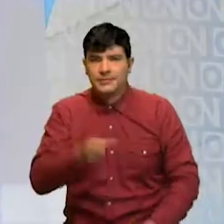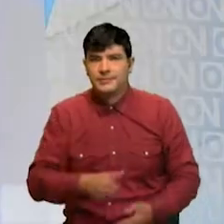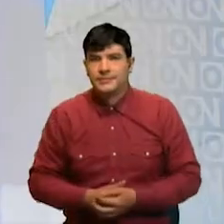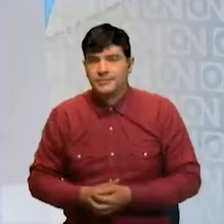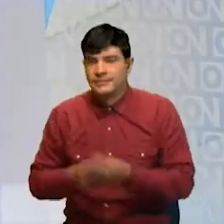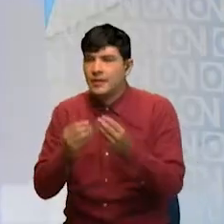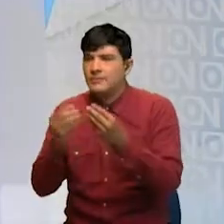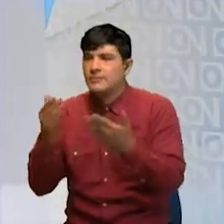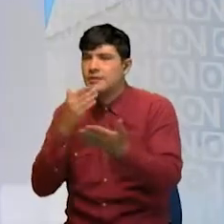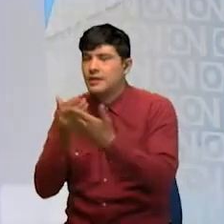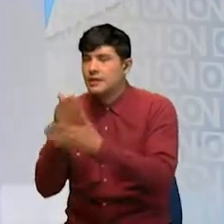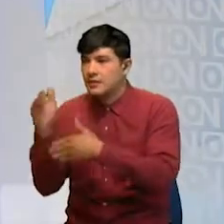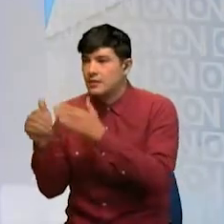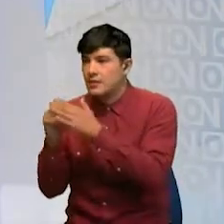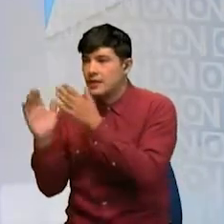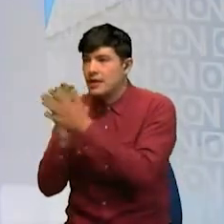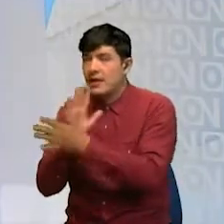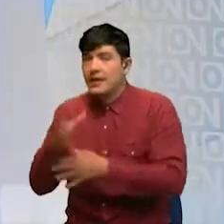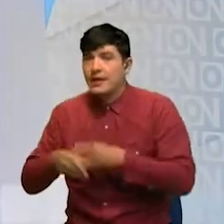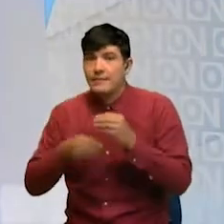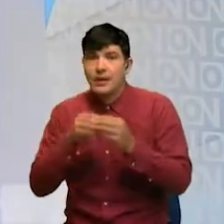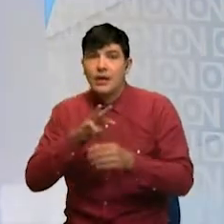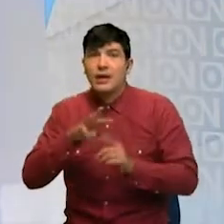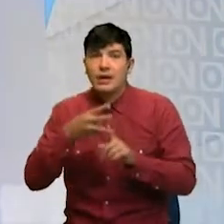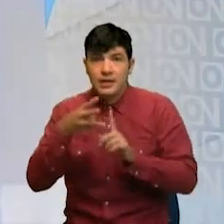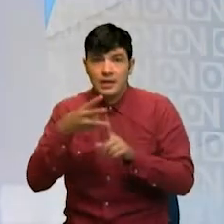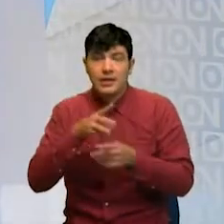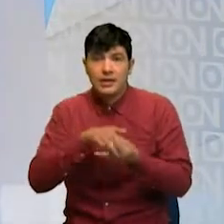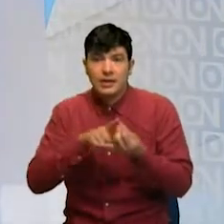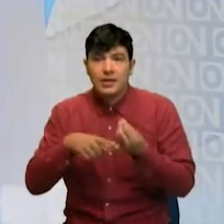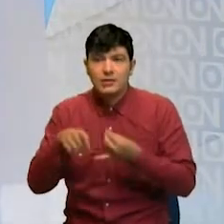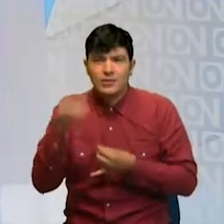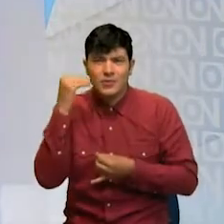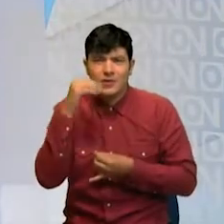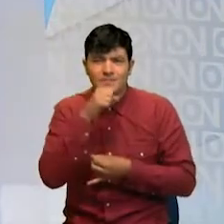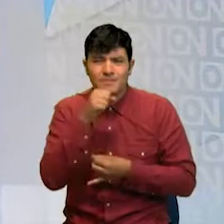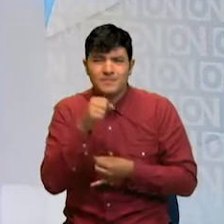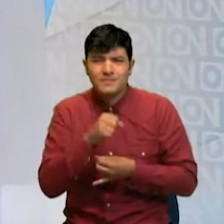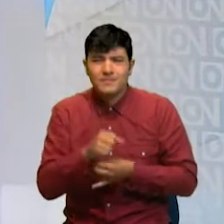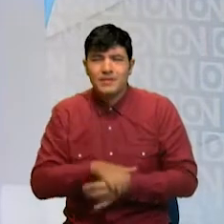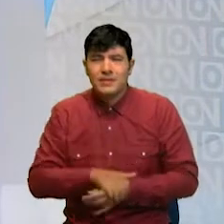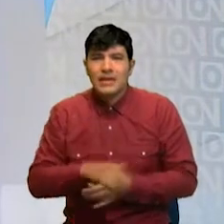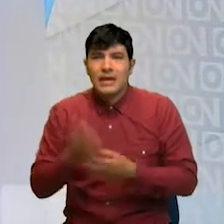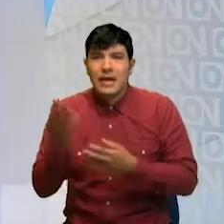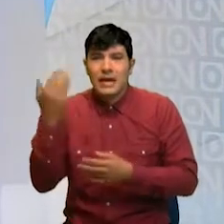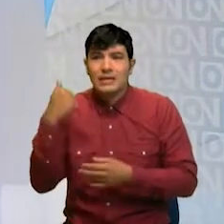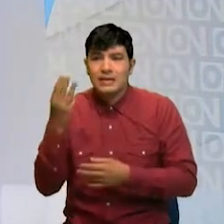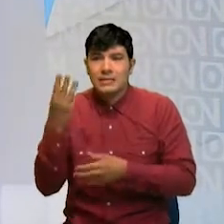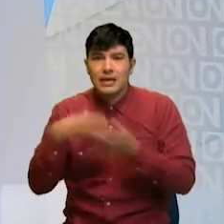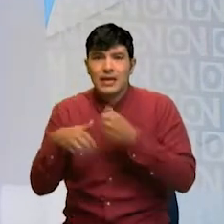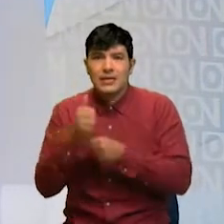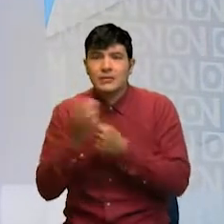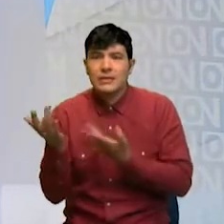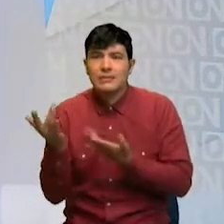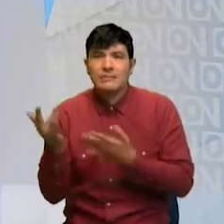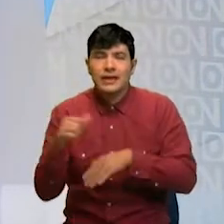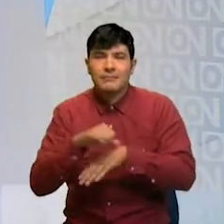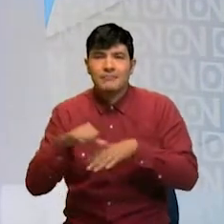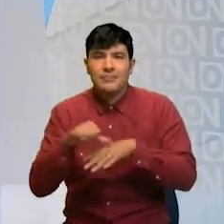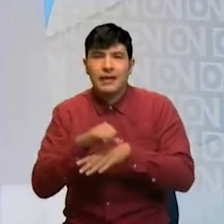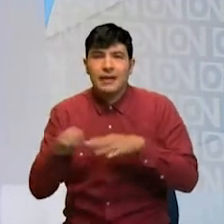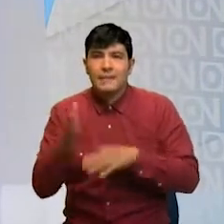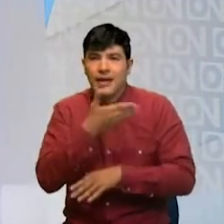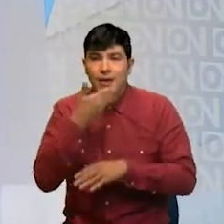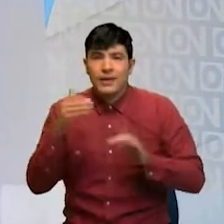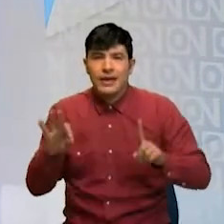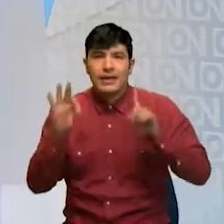Tenemos el caso de otra mujer de la tercera edad que hace 2 años está esperando una cirugía que le mejore sus condiciones de vida, pero su EPS no tiene